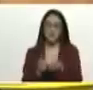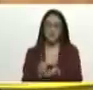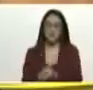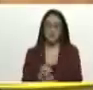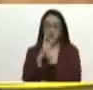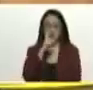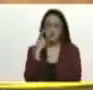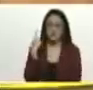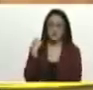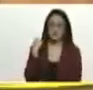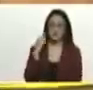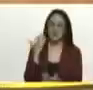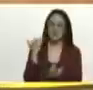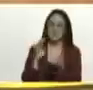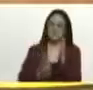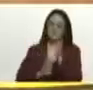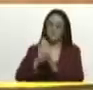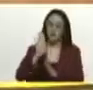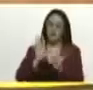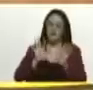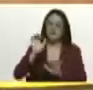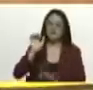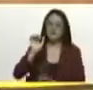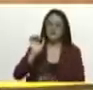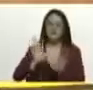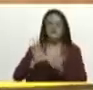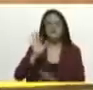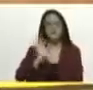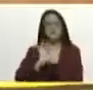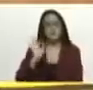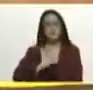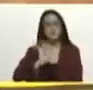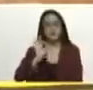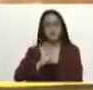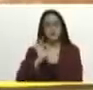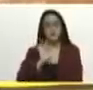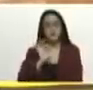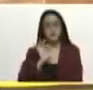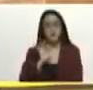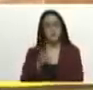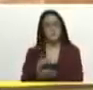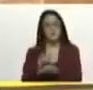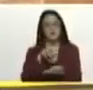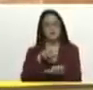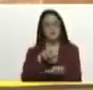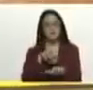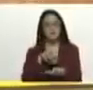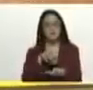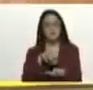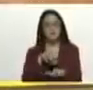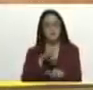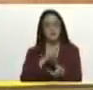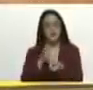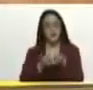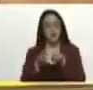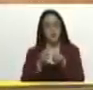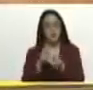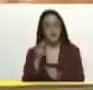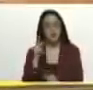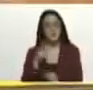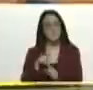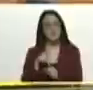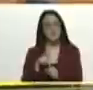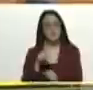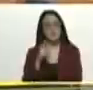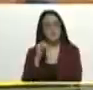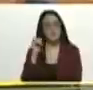año pasado tuvimos un crecimiento económico del 15%, la gran mayoría de la economía no petrolera,